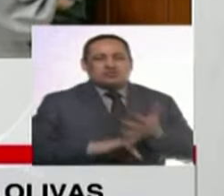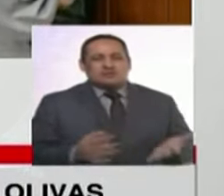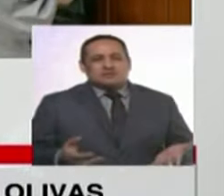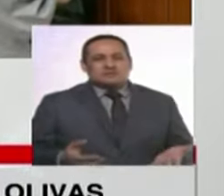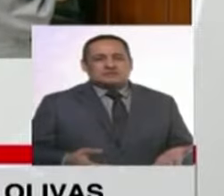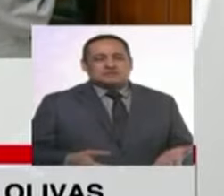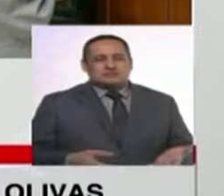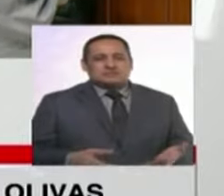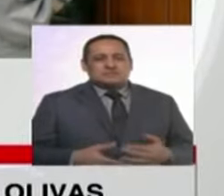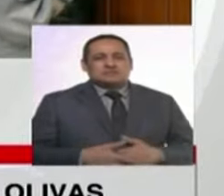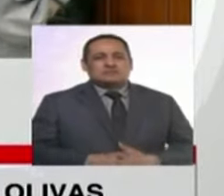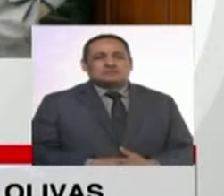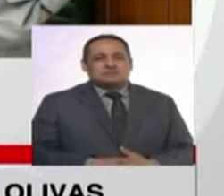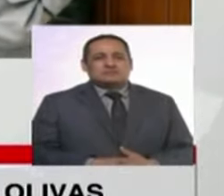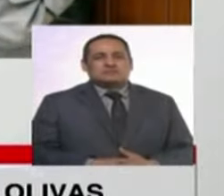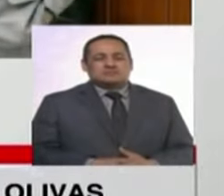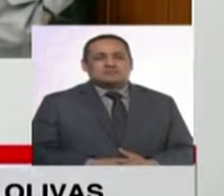soles